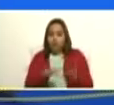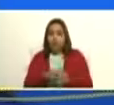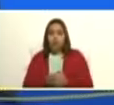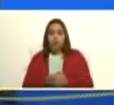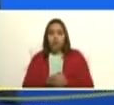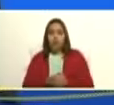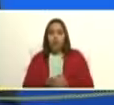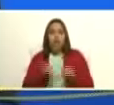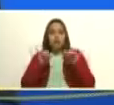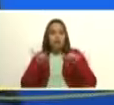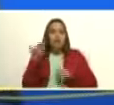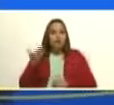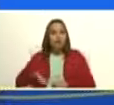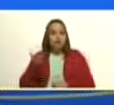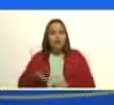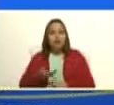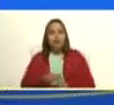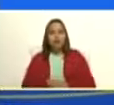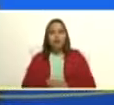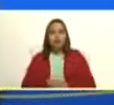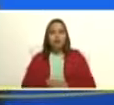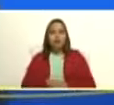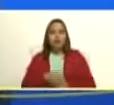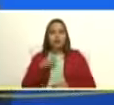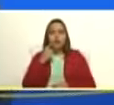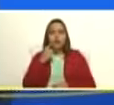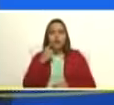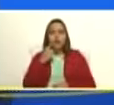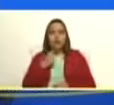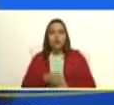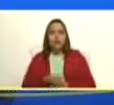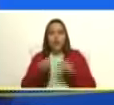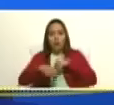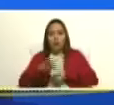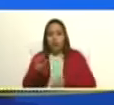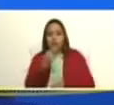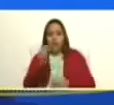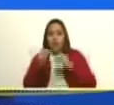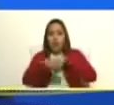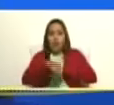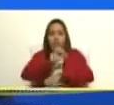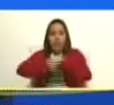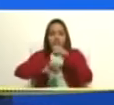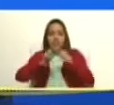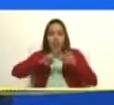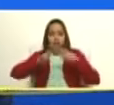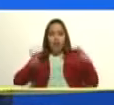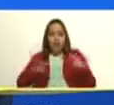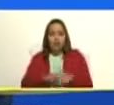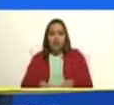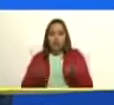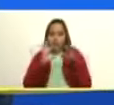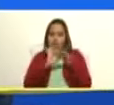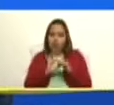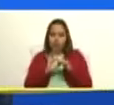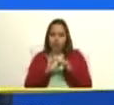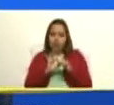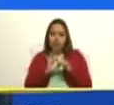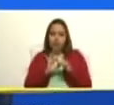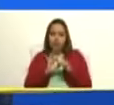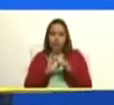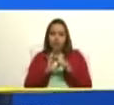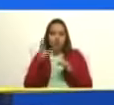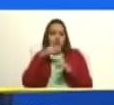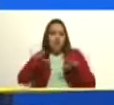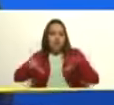Por eso es tan importante la tabla de los consensos, el tercer consenso, defender la paz, la unión, rechazar el